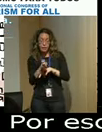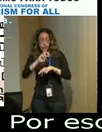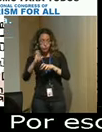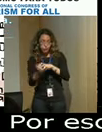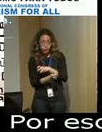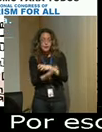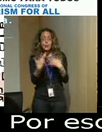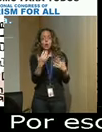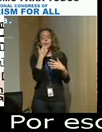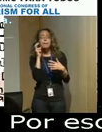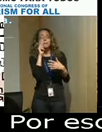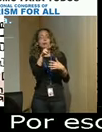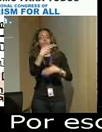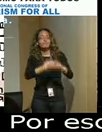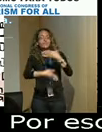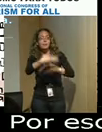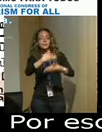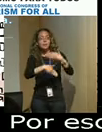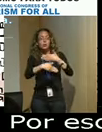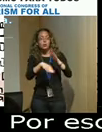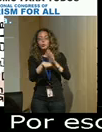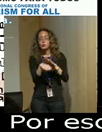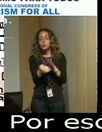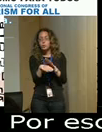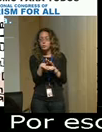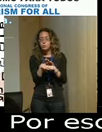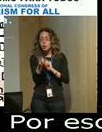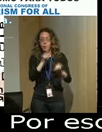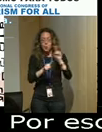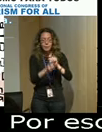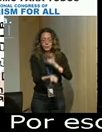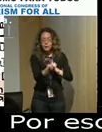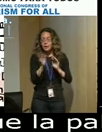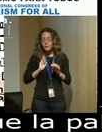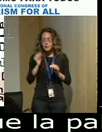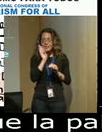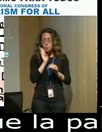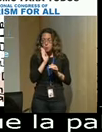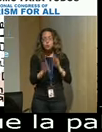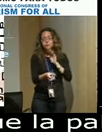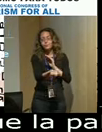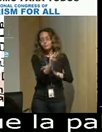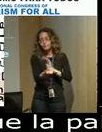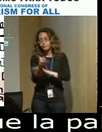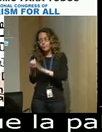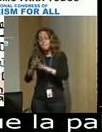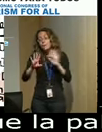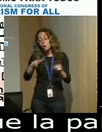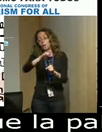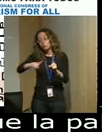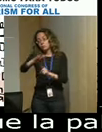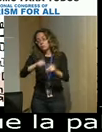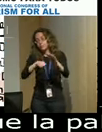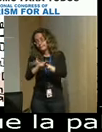viendo, entre comillas, a un discapacitado, es que seguimos teniendo los mismos problemas que hace tiempo, lo único en un entorno más accesible,